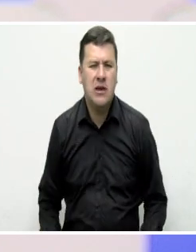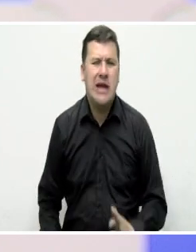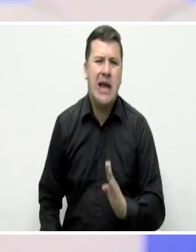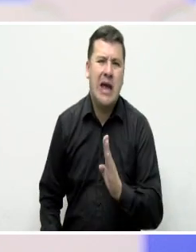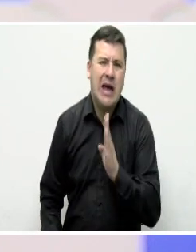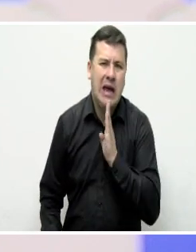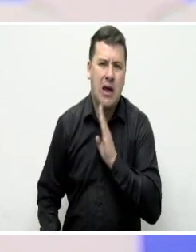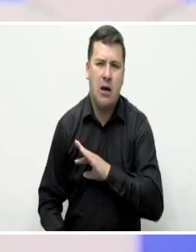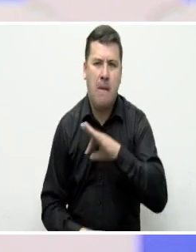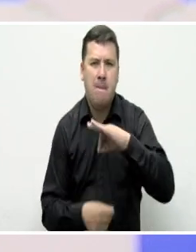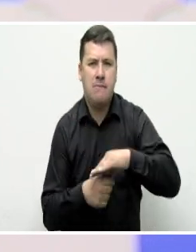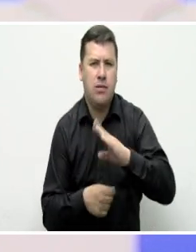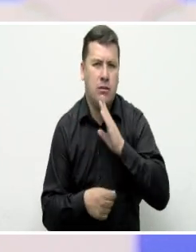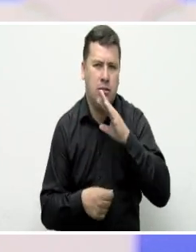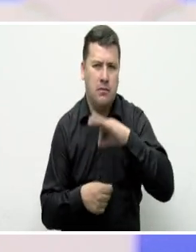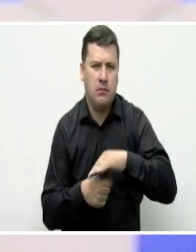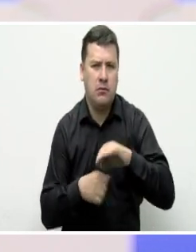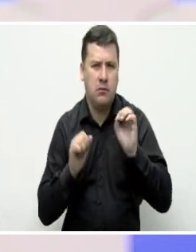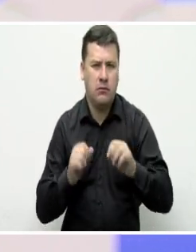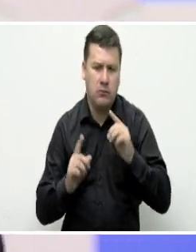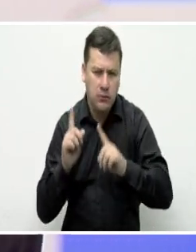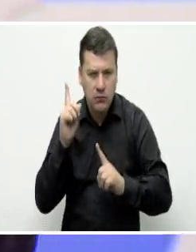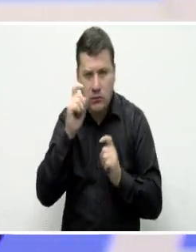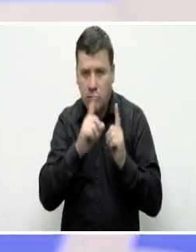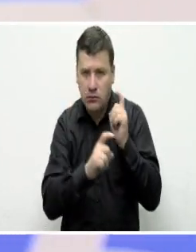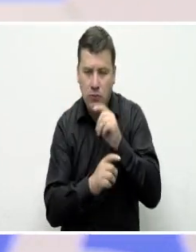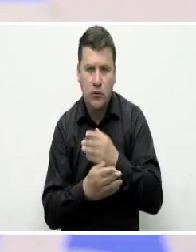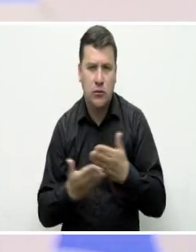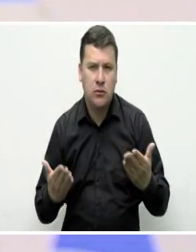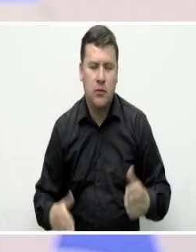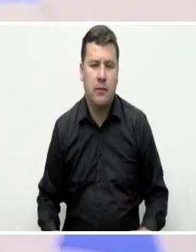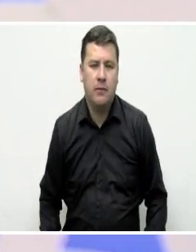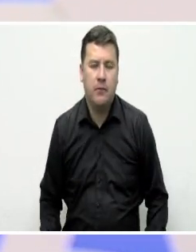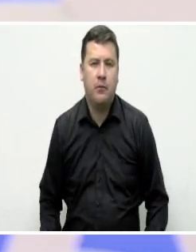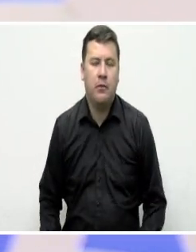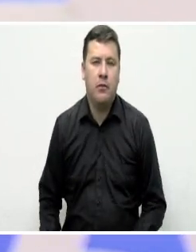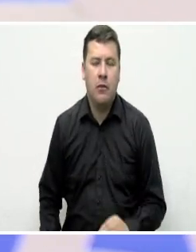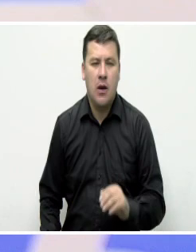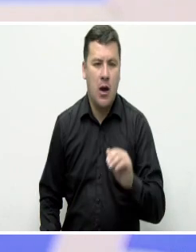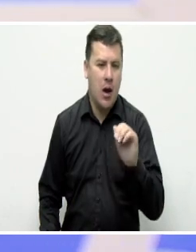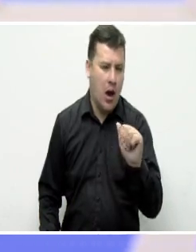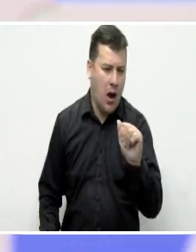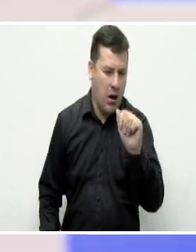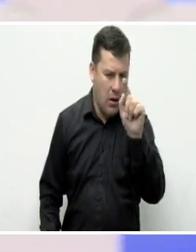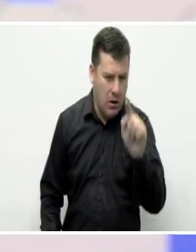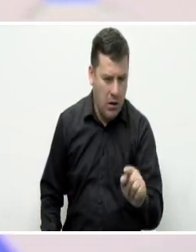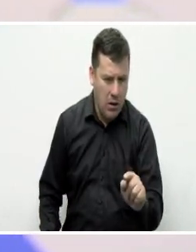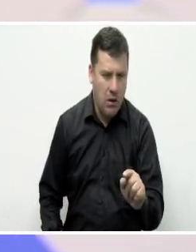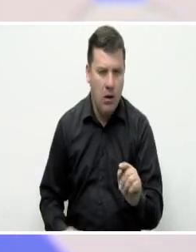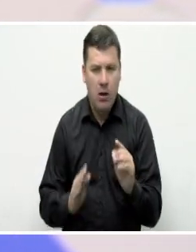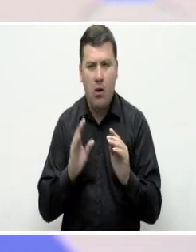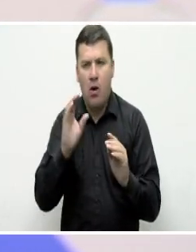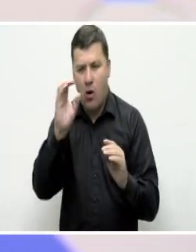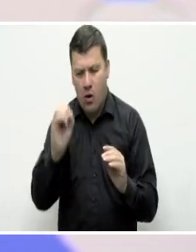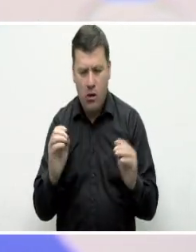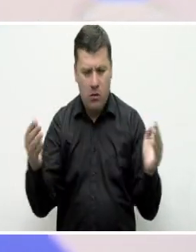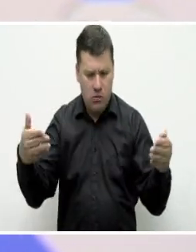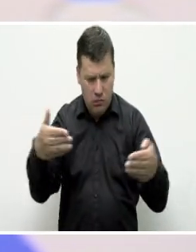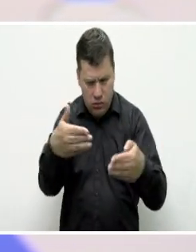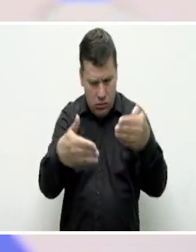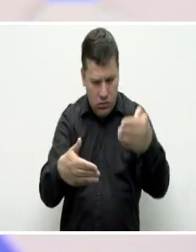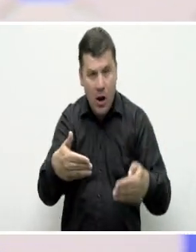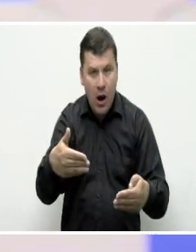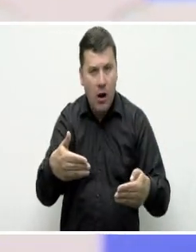los votantes y podemos analizarlos por géneros o por grupos etarios. Y esto